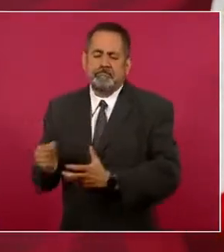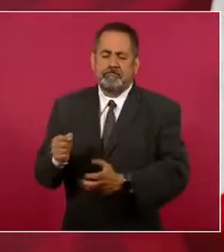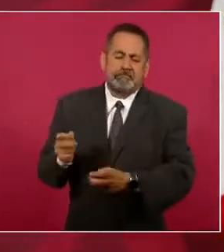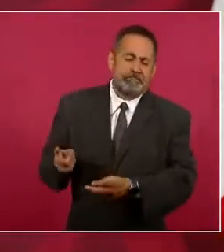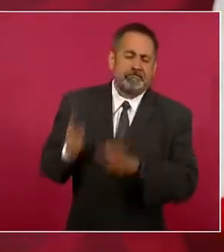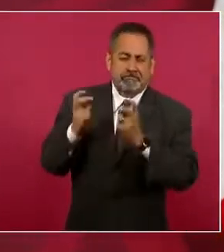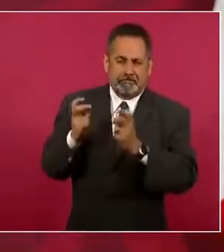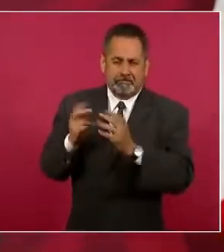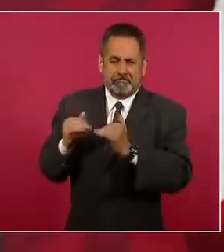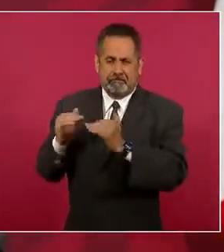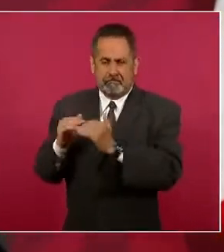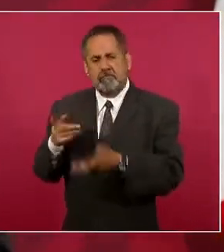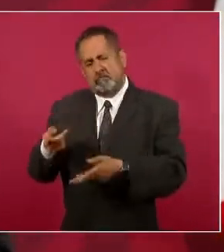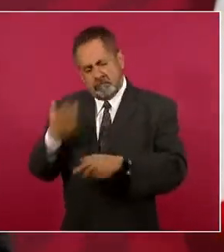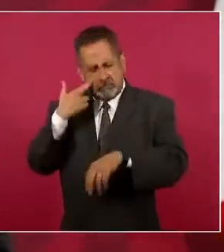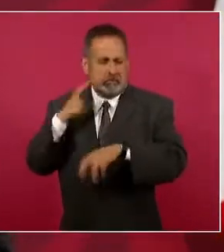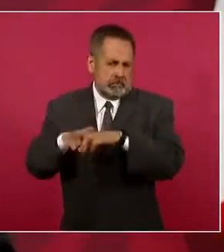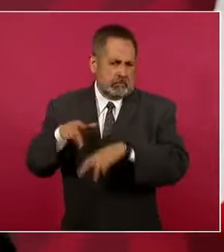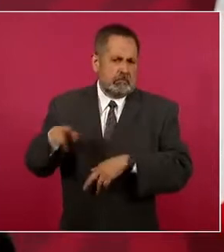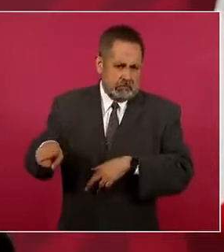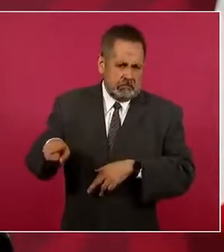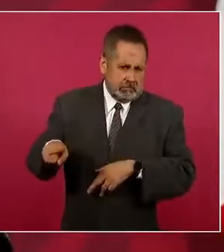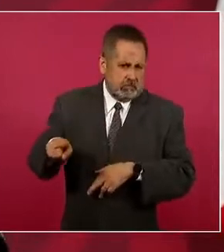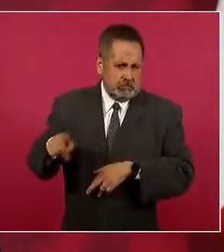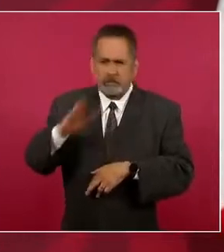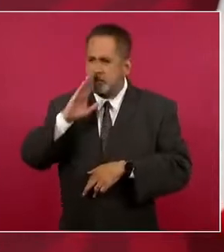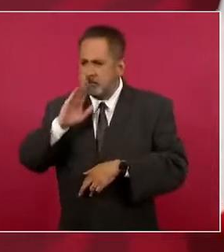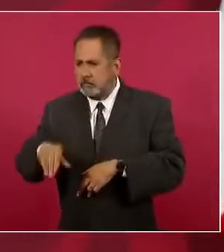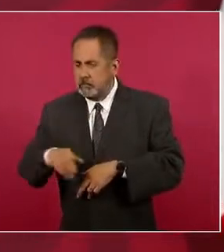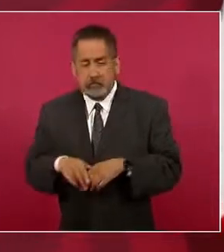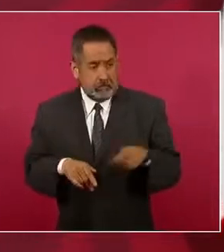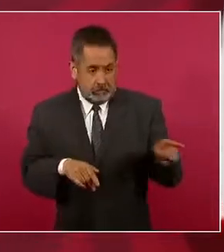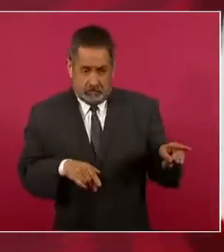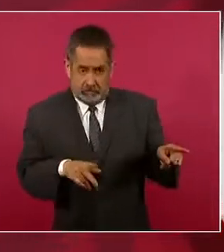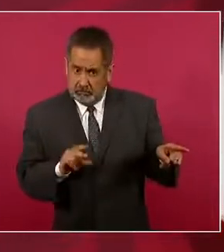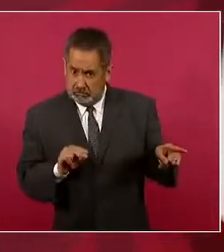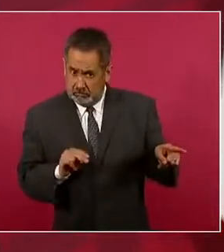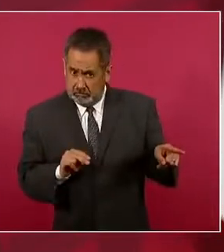en las casas? Claro, también son rateros. ¿Y estos?